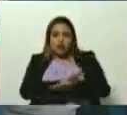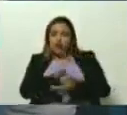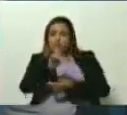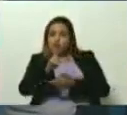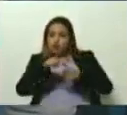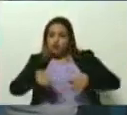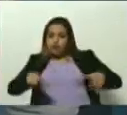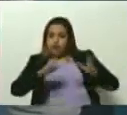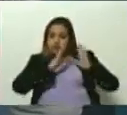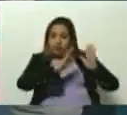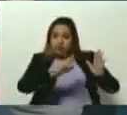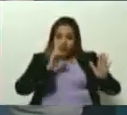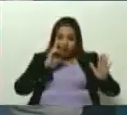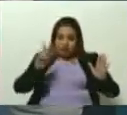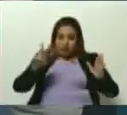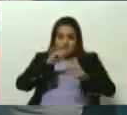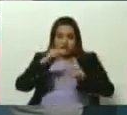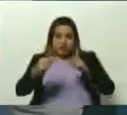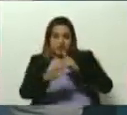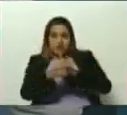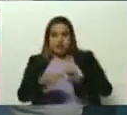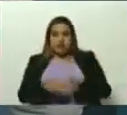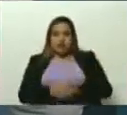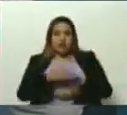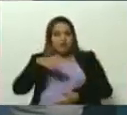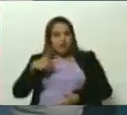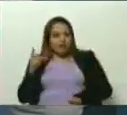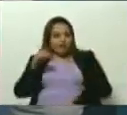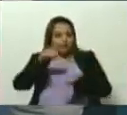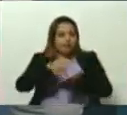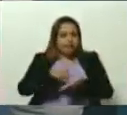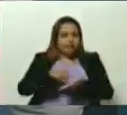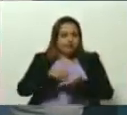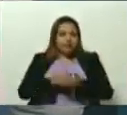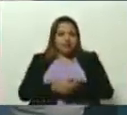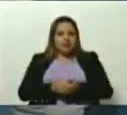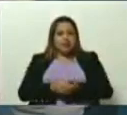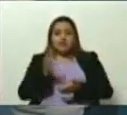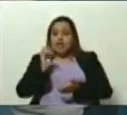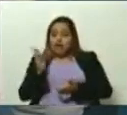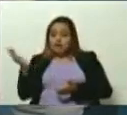que usted, que está viendo 360 en este momento, puede visitar si viene a la Expo Seguridad